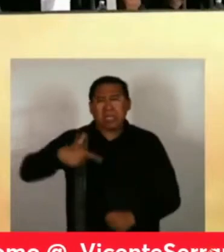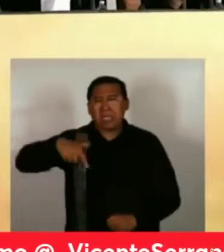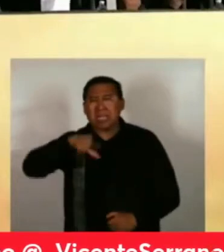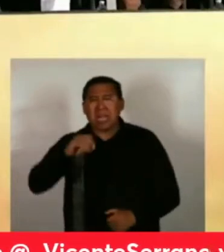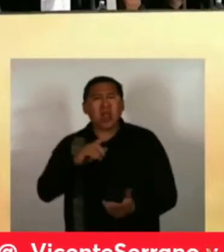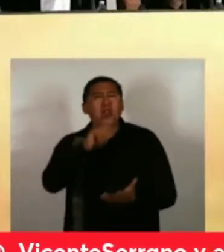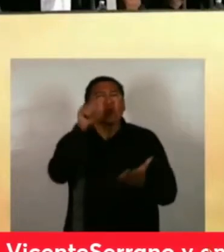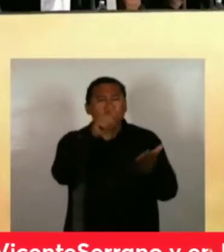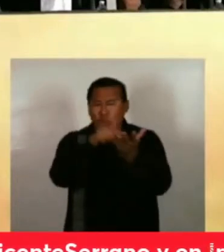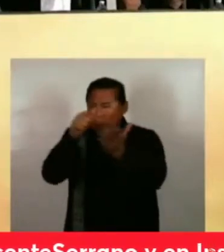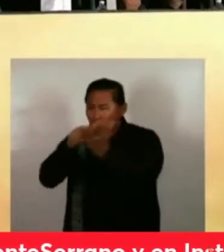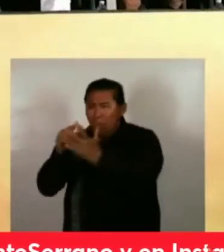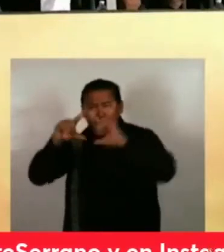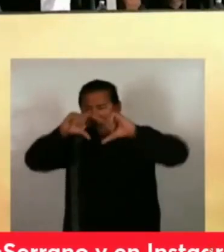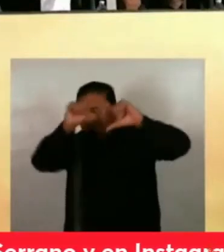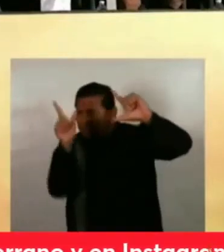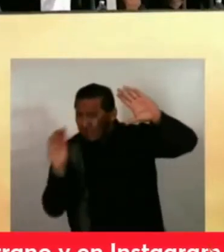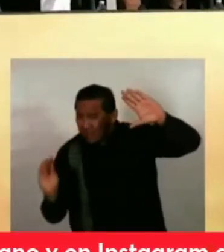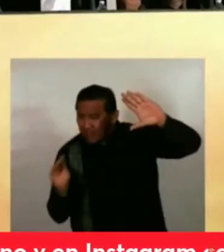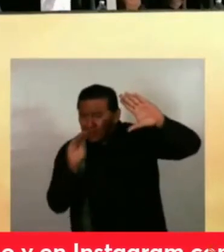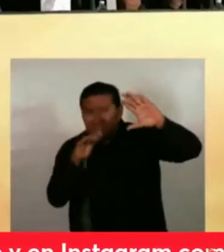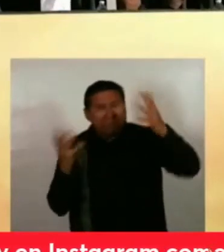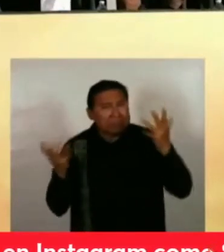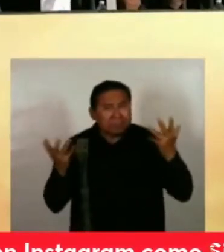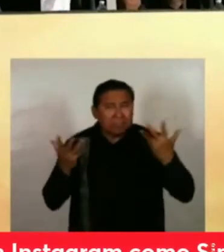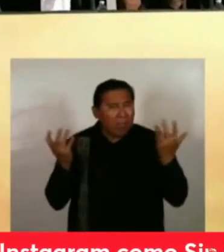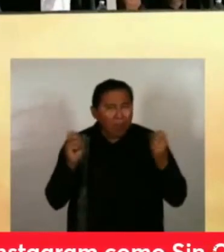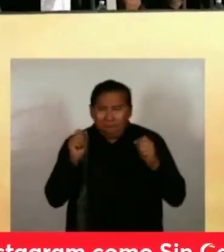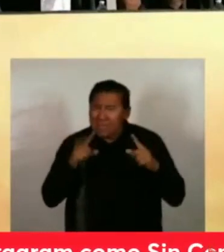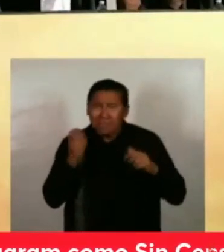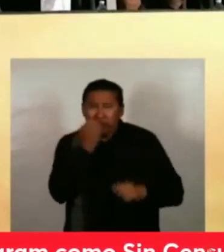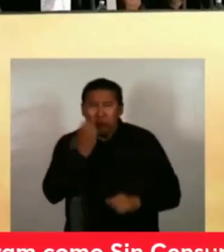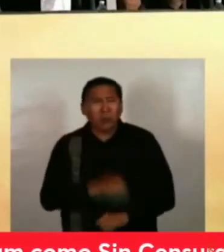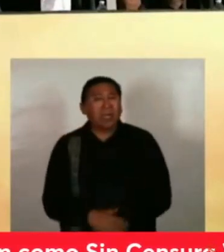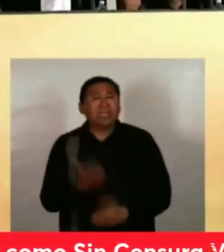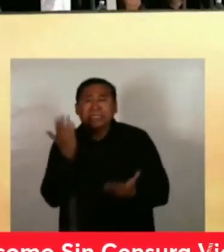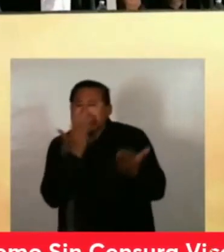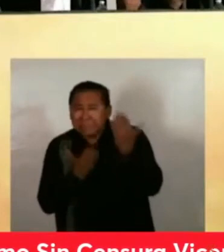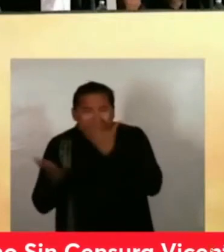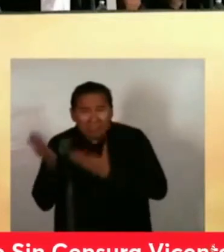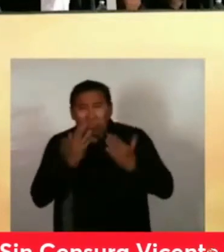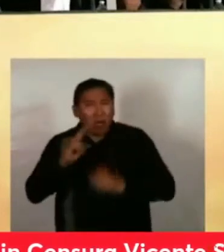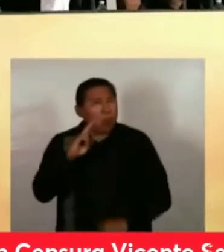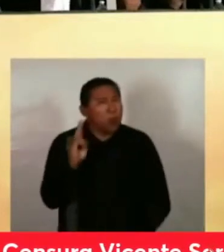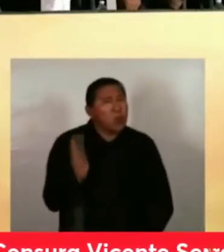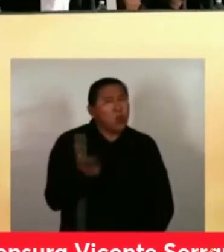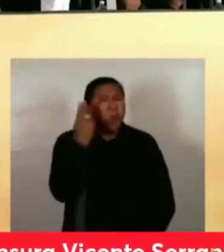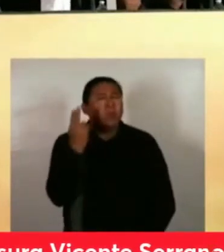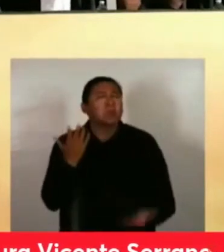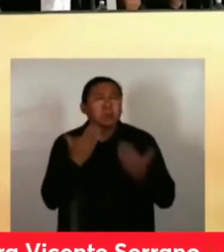y a otros lugares del país. Para que los jóvenes que quieran estudiar la universidad,